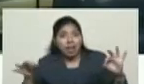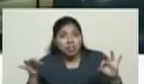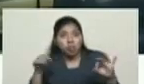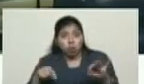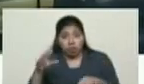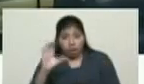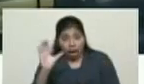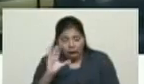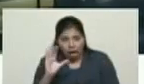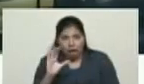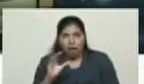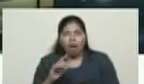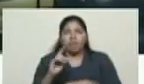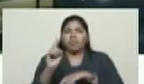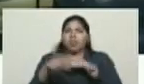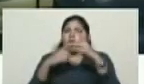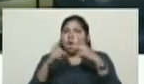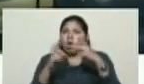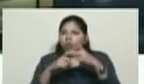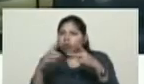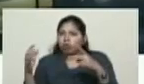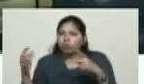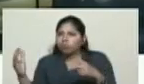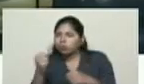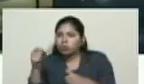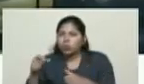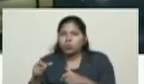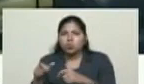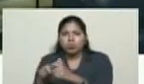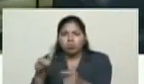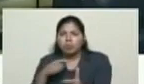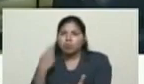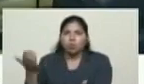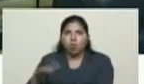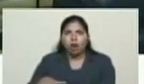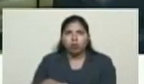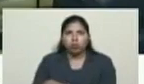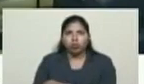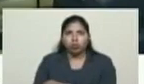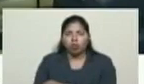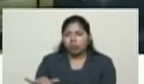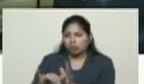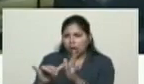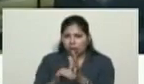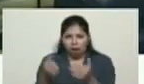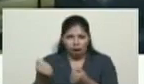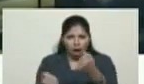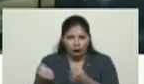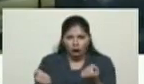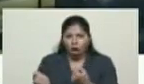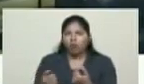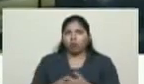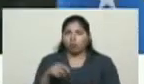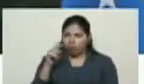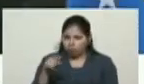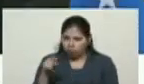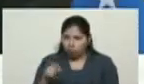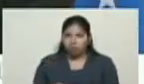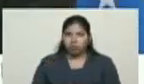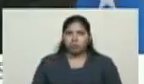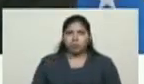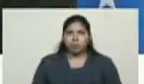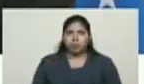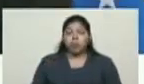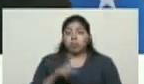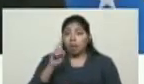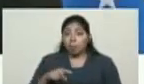y el otro fue localizado cerca de las adyacencias donde ocurrió el hecho. También se incautó